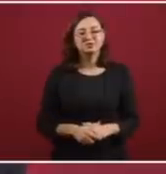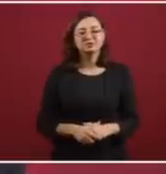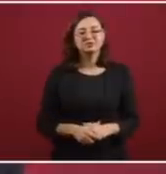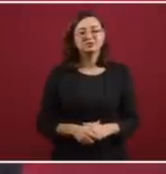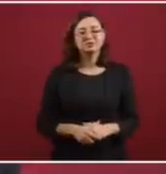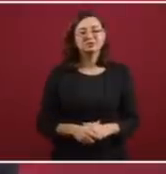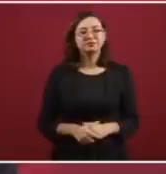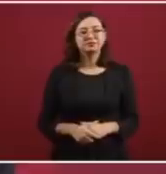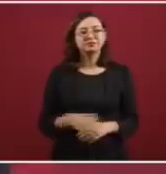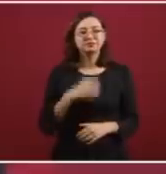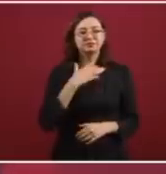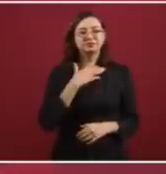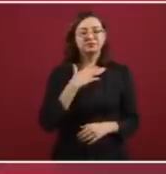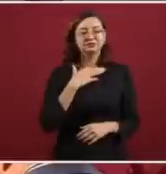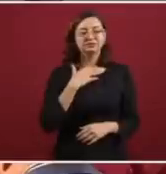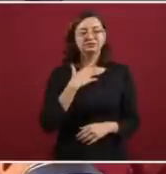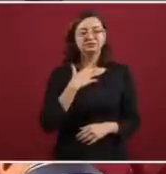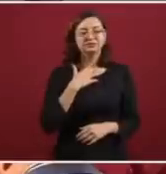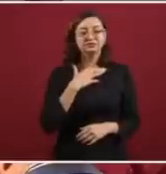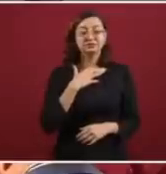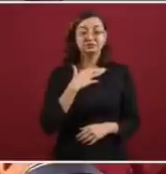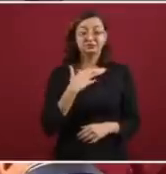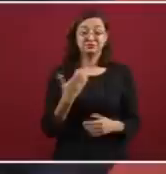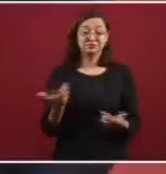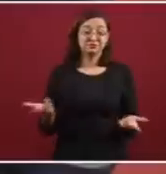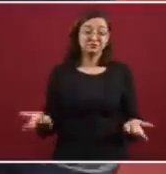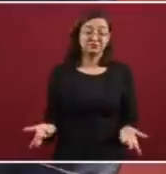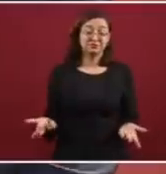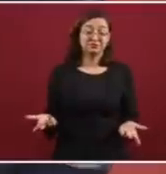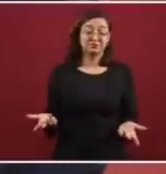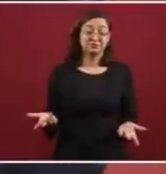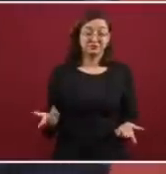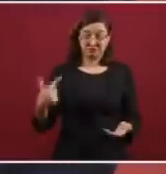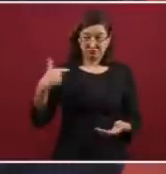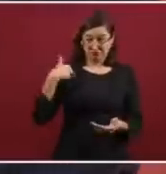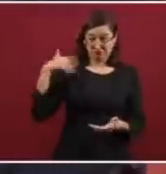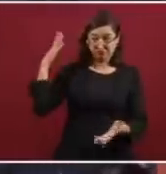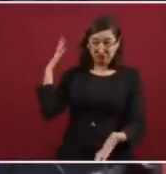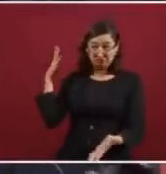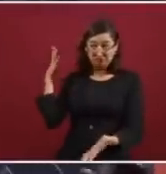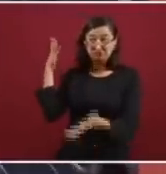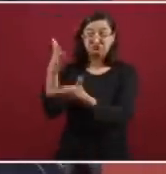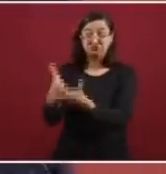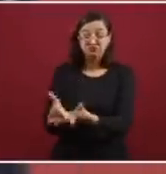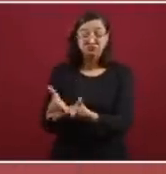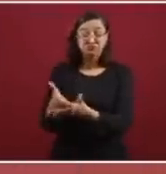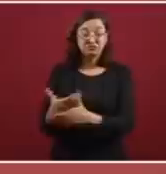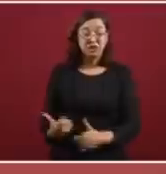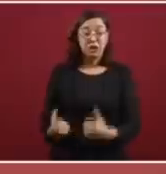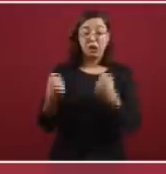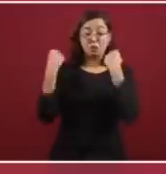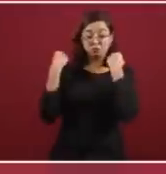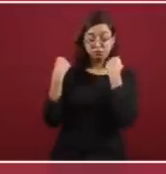Entonces, el ir allá por carretera,